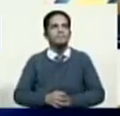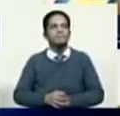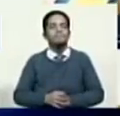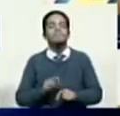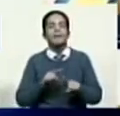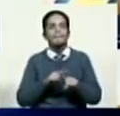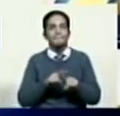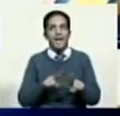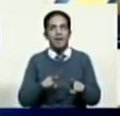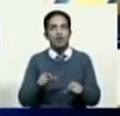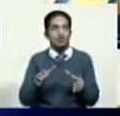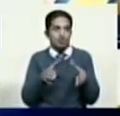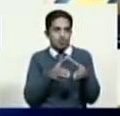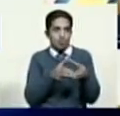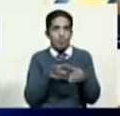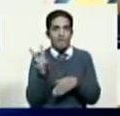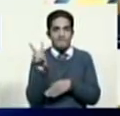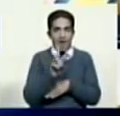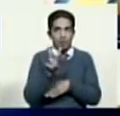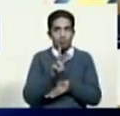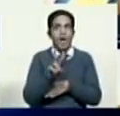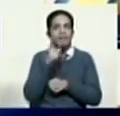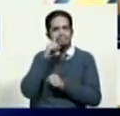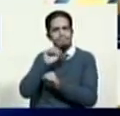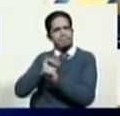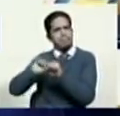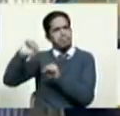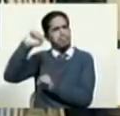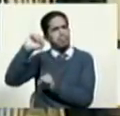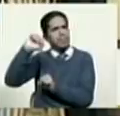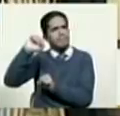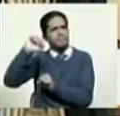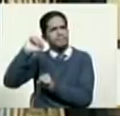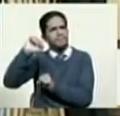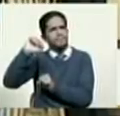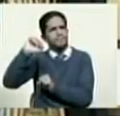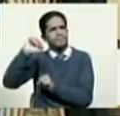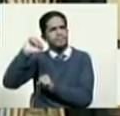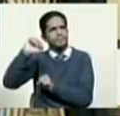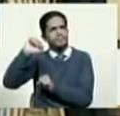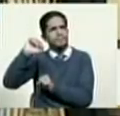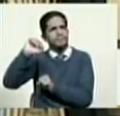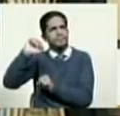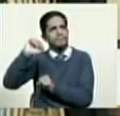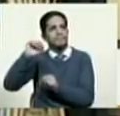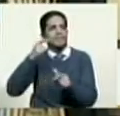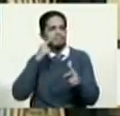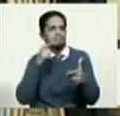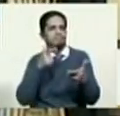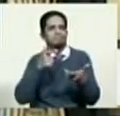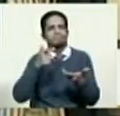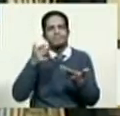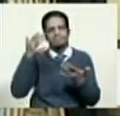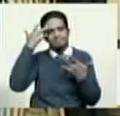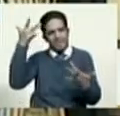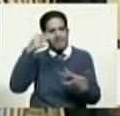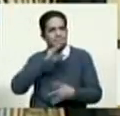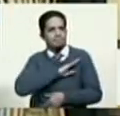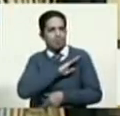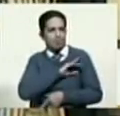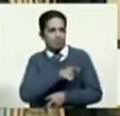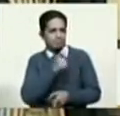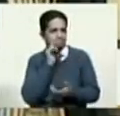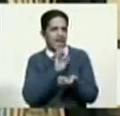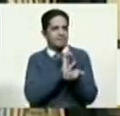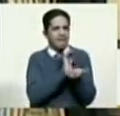nacionales tienen capacidad de defensa a través de la inteligencia popular, de la inteligencia